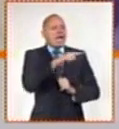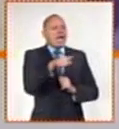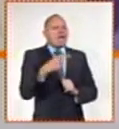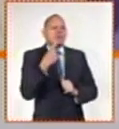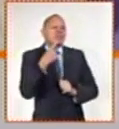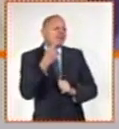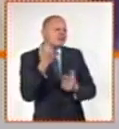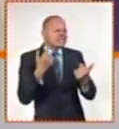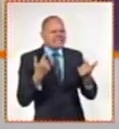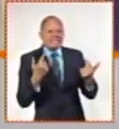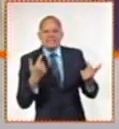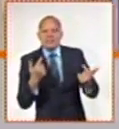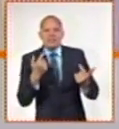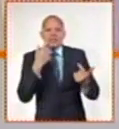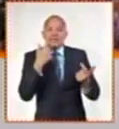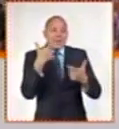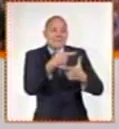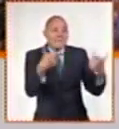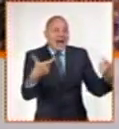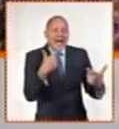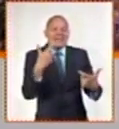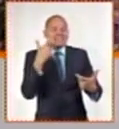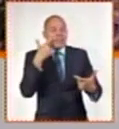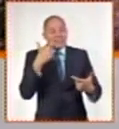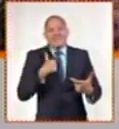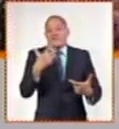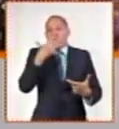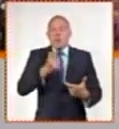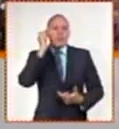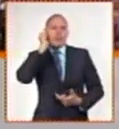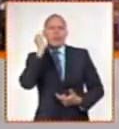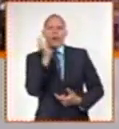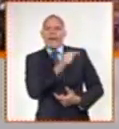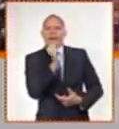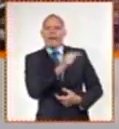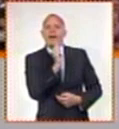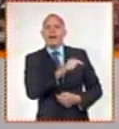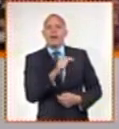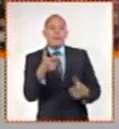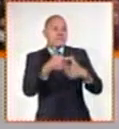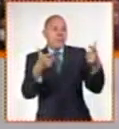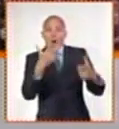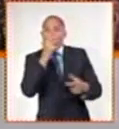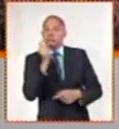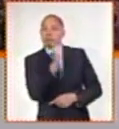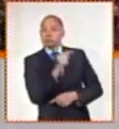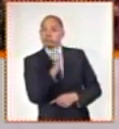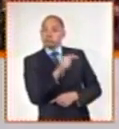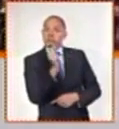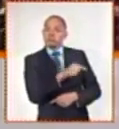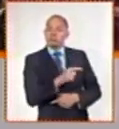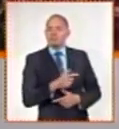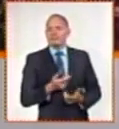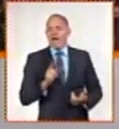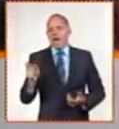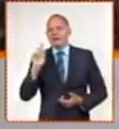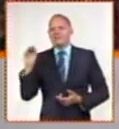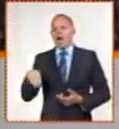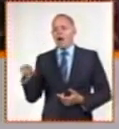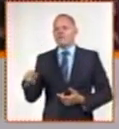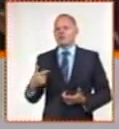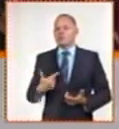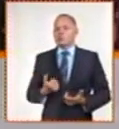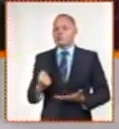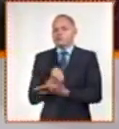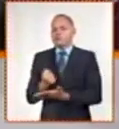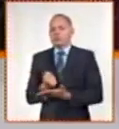lugar. Uh-huh. O sea, no han quedado fuera de la carrera por la presidencia. Claro. O sea, y eso es importante.